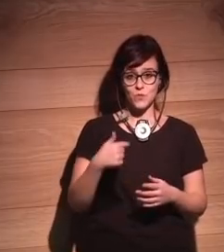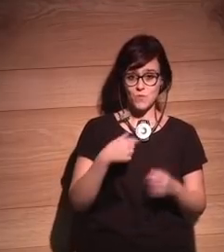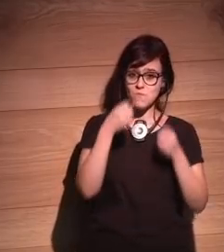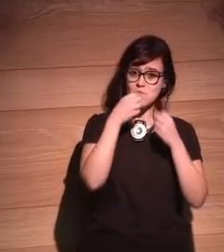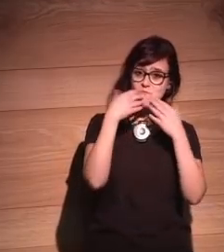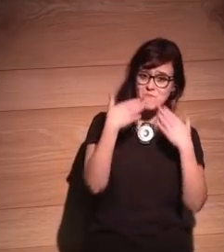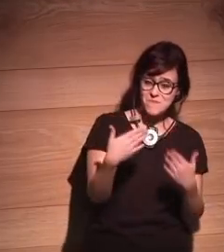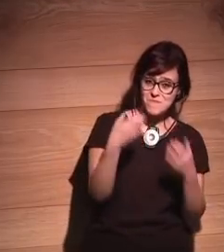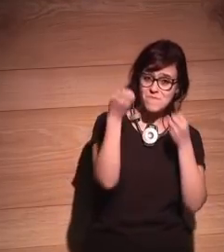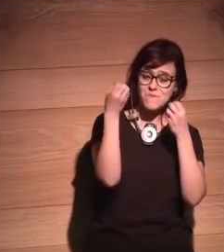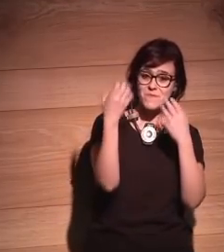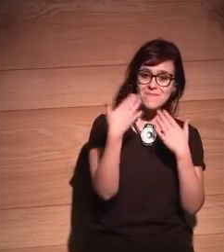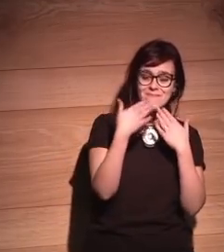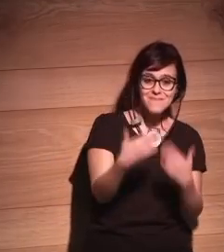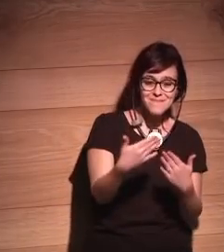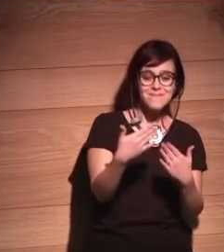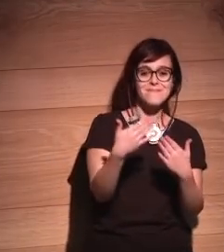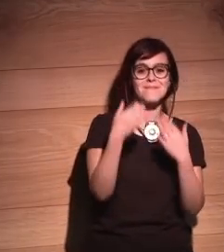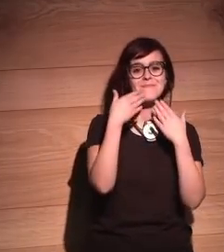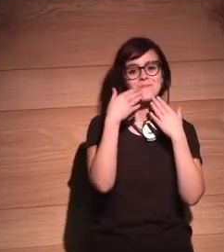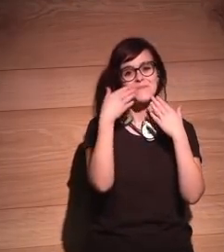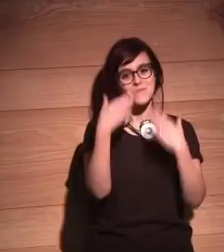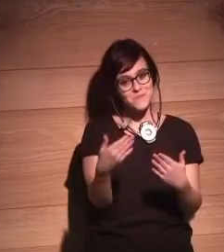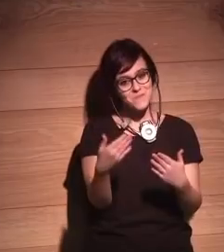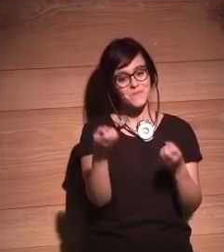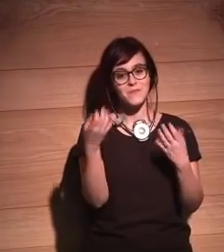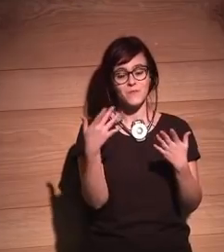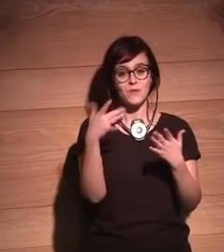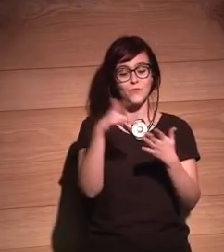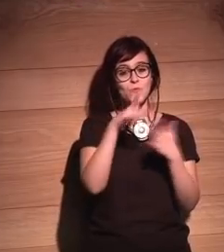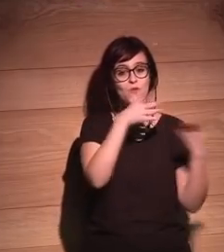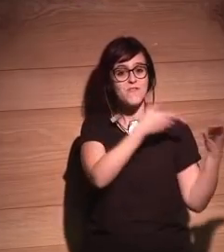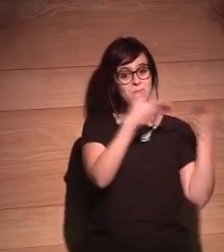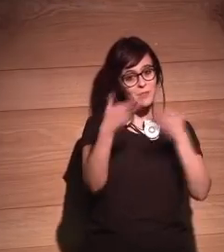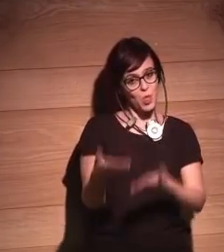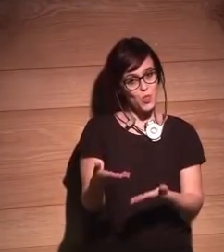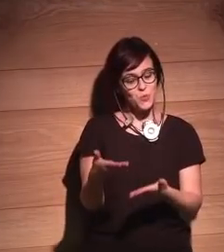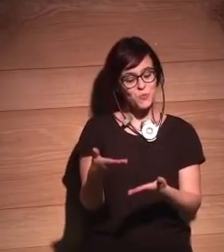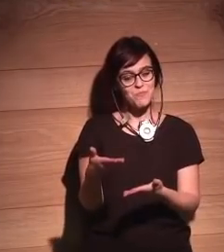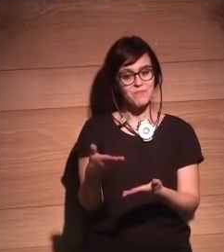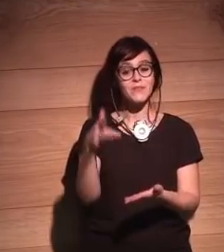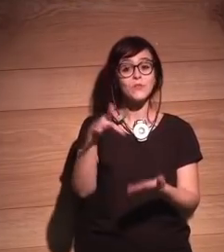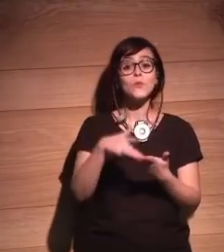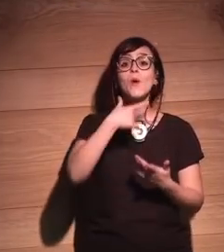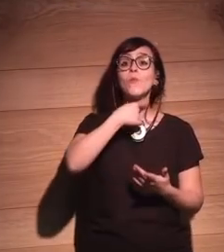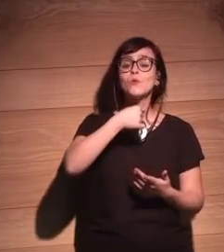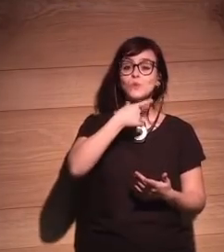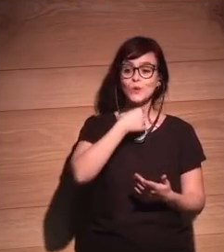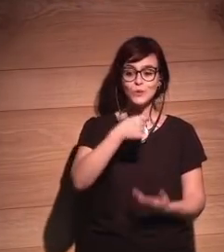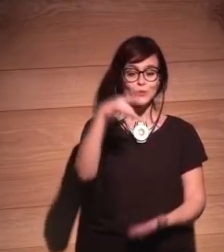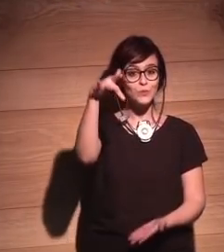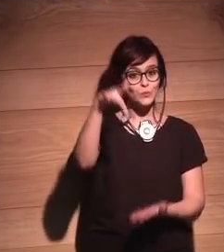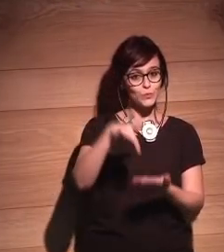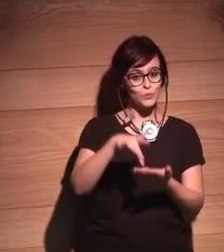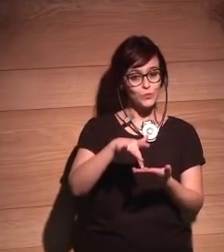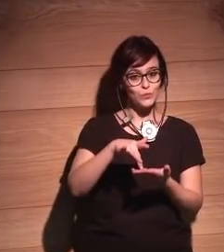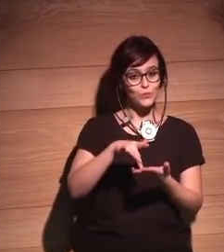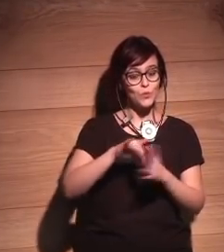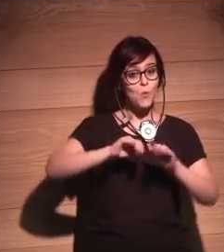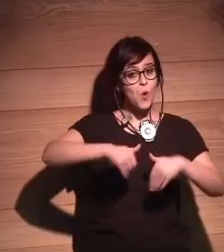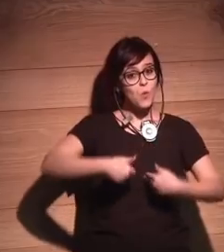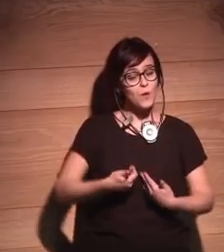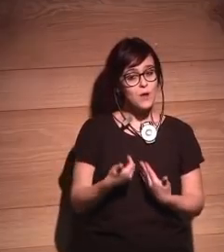Merci. Muchas gracias por haberme invitado. Me gustaría volver